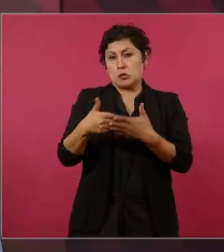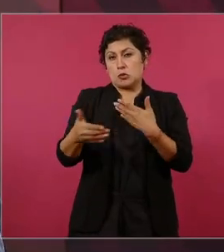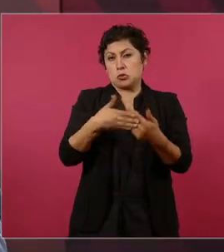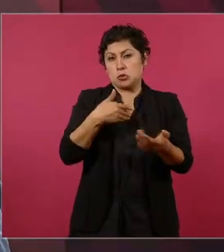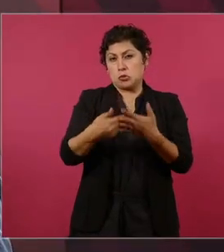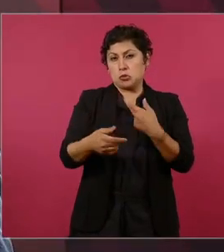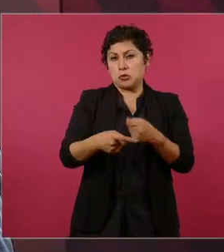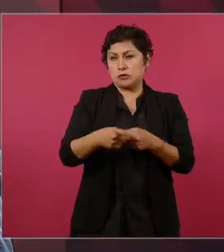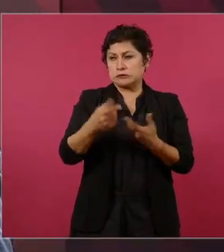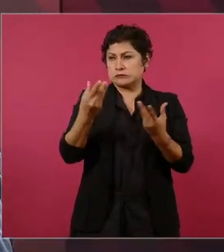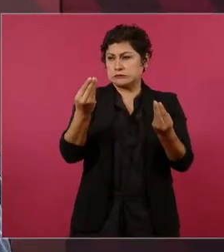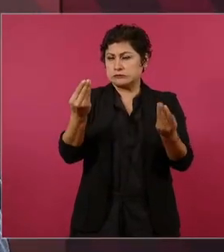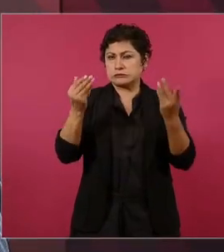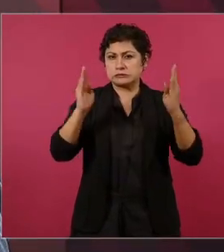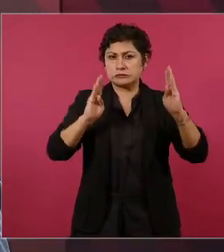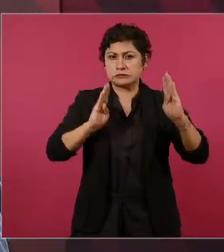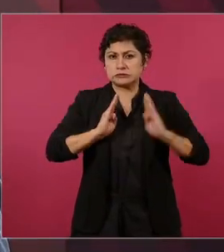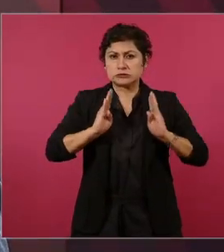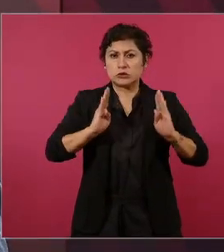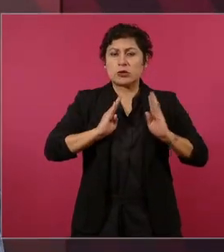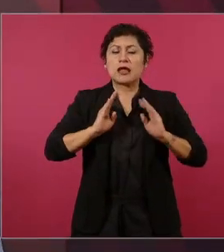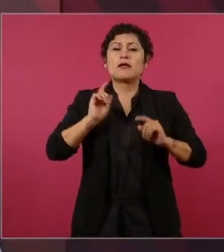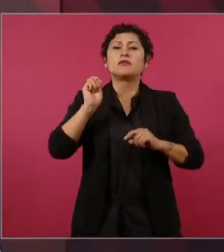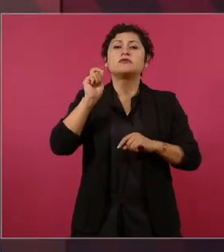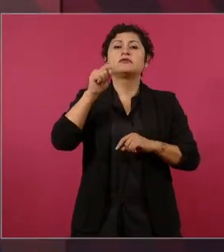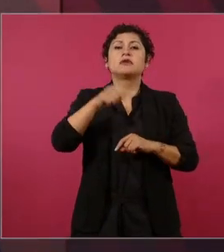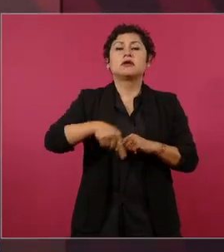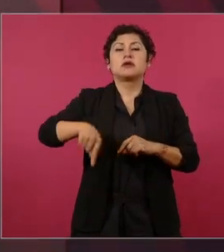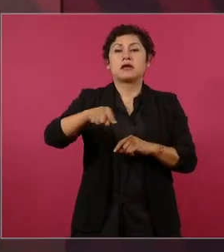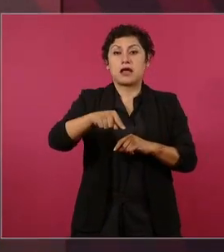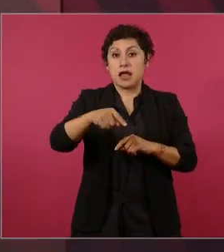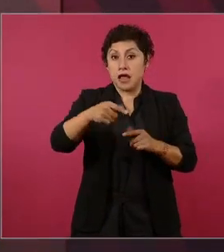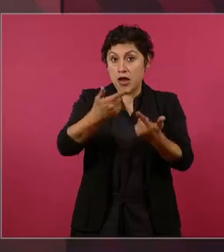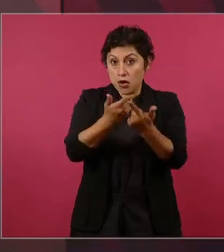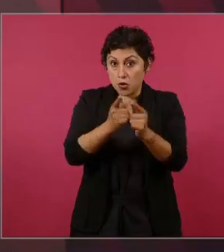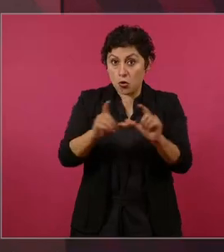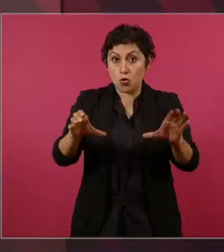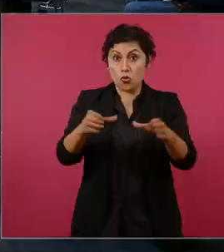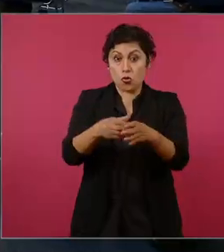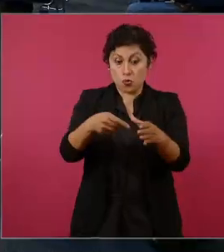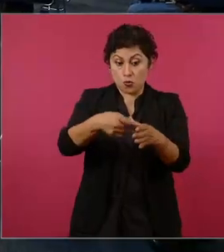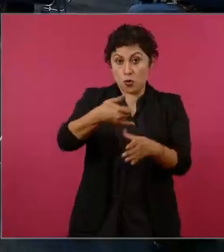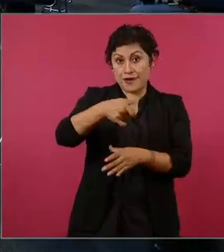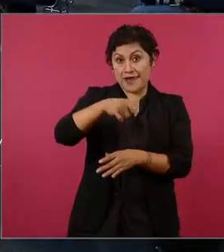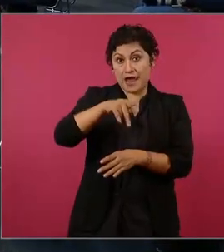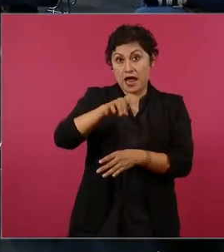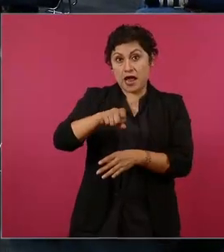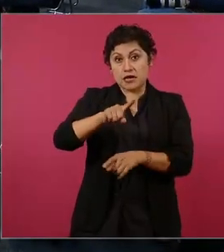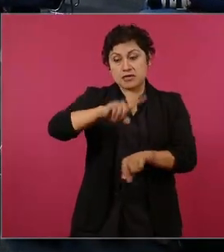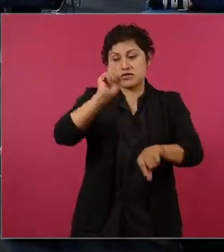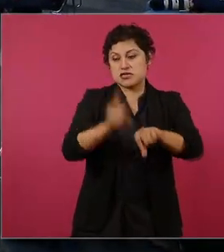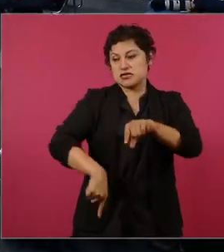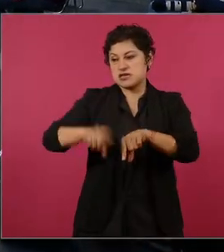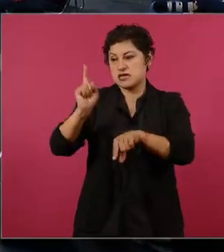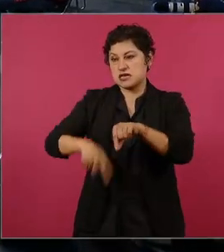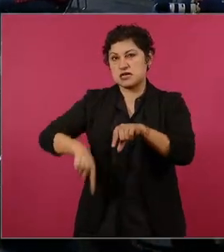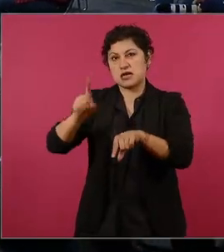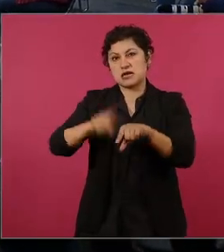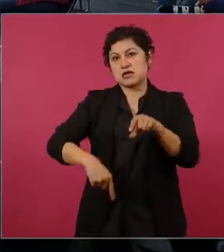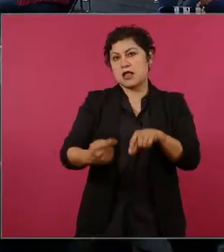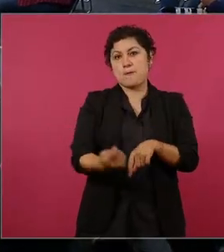y deportaron a miles de yaquis también a trabajar como esclavos en las